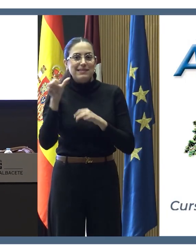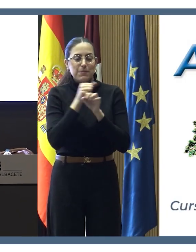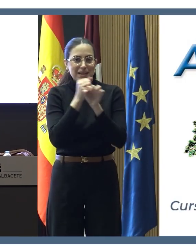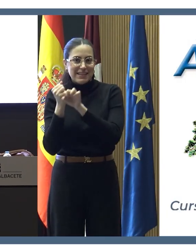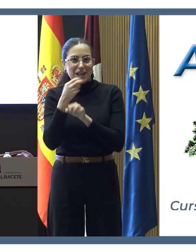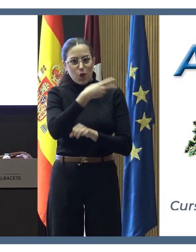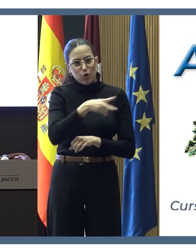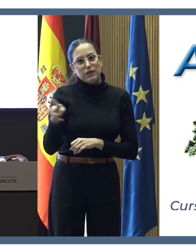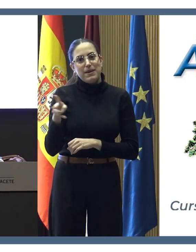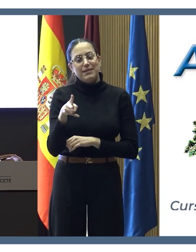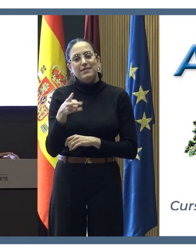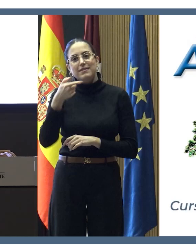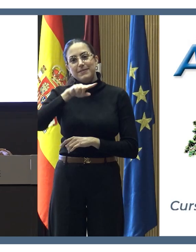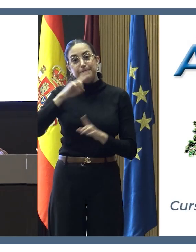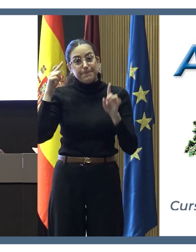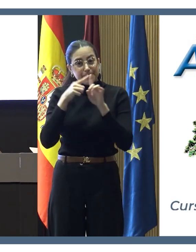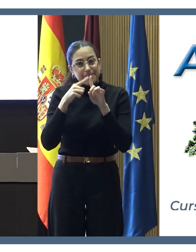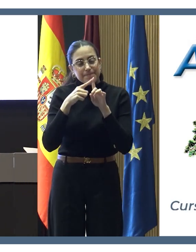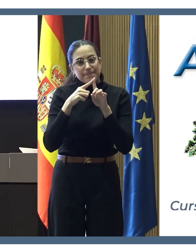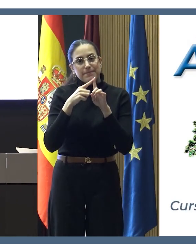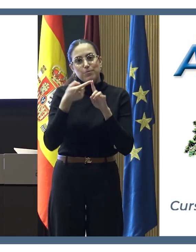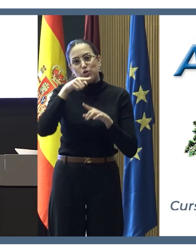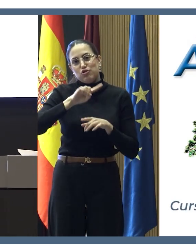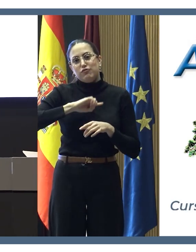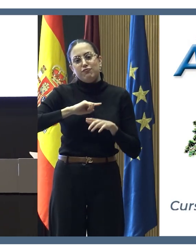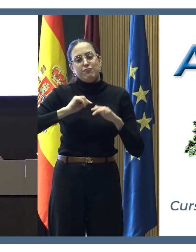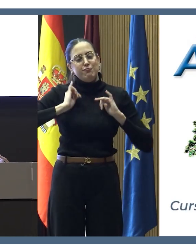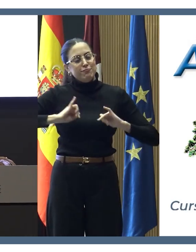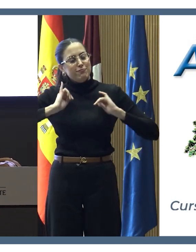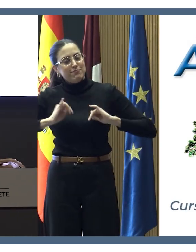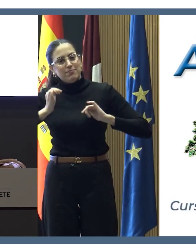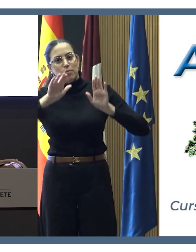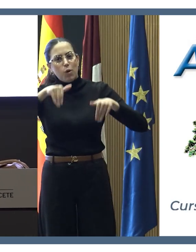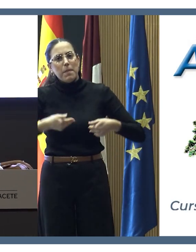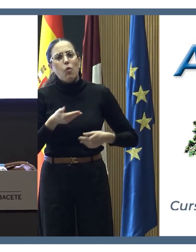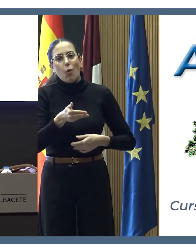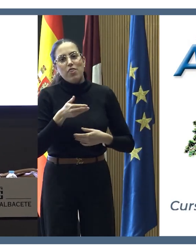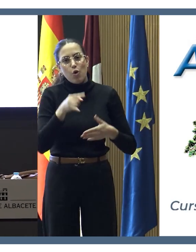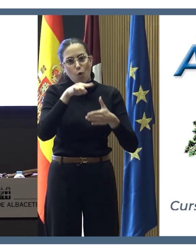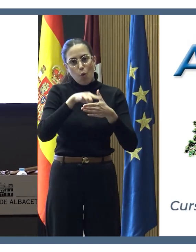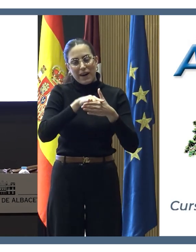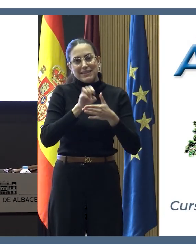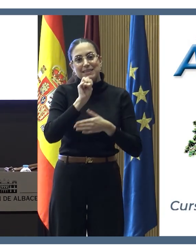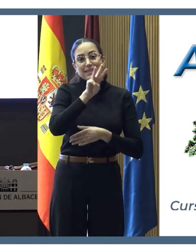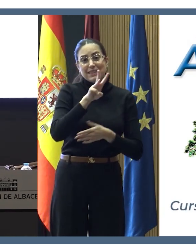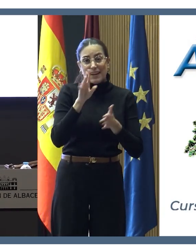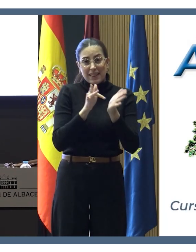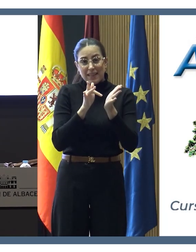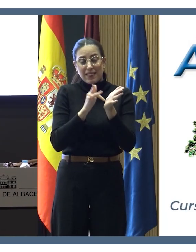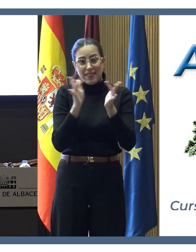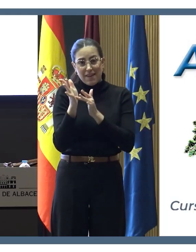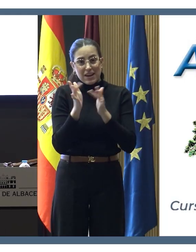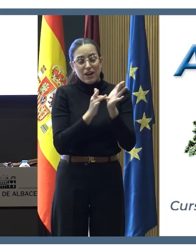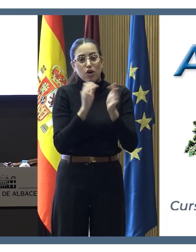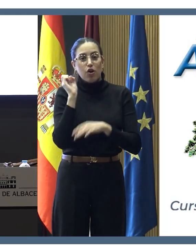semanas para que puedan disfrutarla y vivirla como se merece. Nosotros volveremos el próximo lunes 13 de abril con la